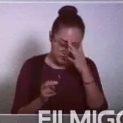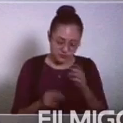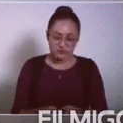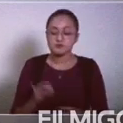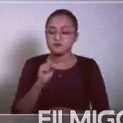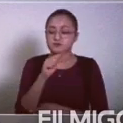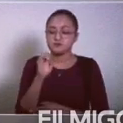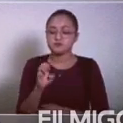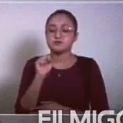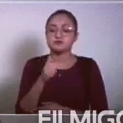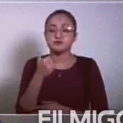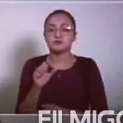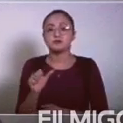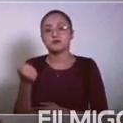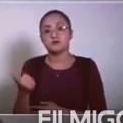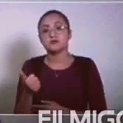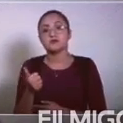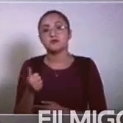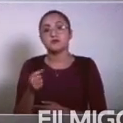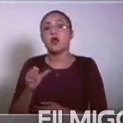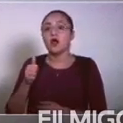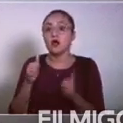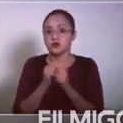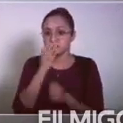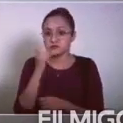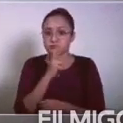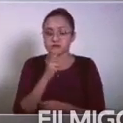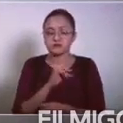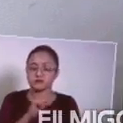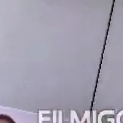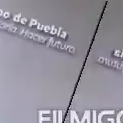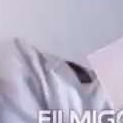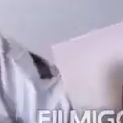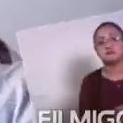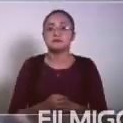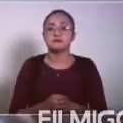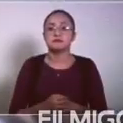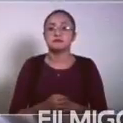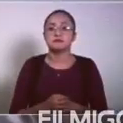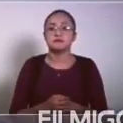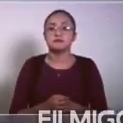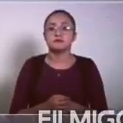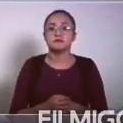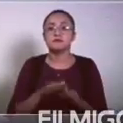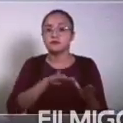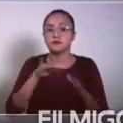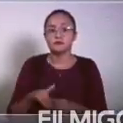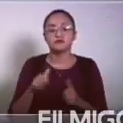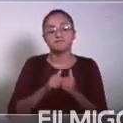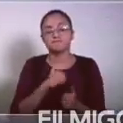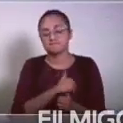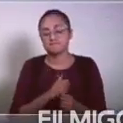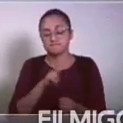66 y 11 con ventilación asistida y step 63 nica en lo que respecta a